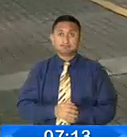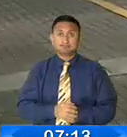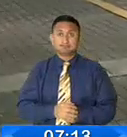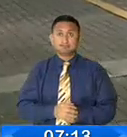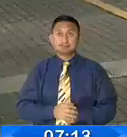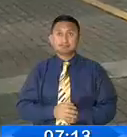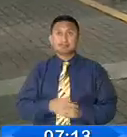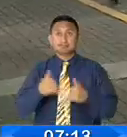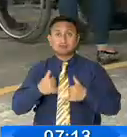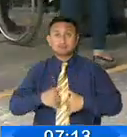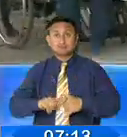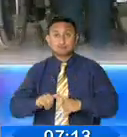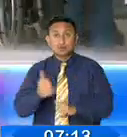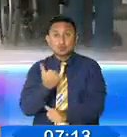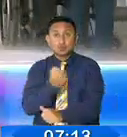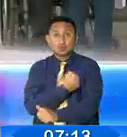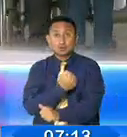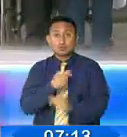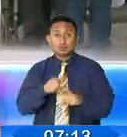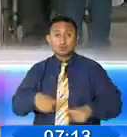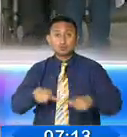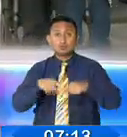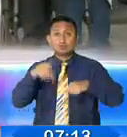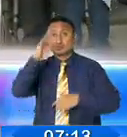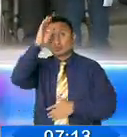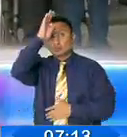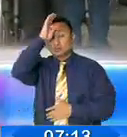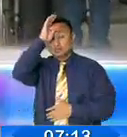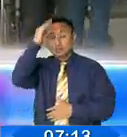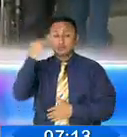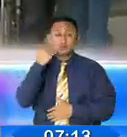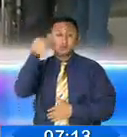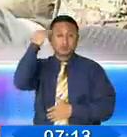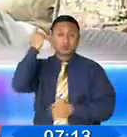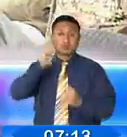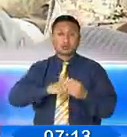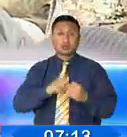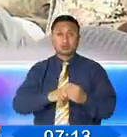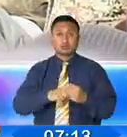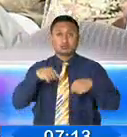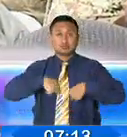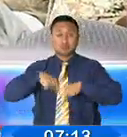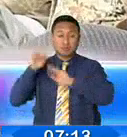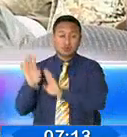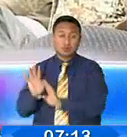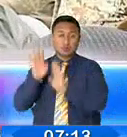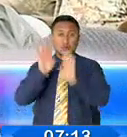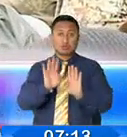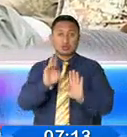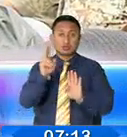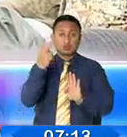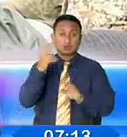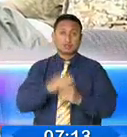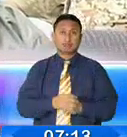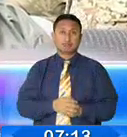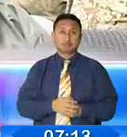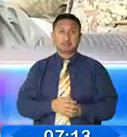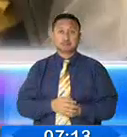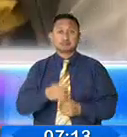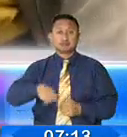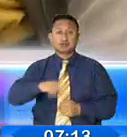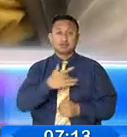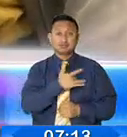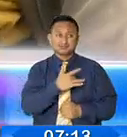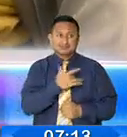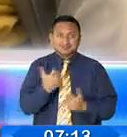de vacunación. Uno de los puntos es del Hospital del Adulto Mayor en Quito. Quienes acudieron a colocarse la segunda dosis tenían una alegría que